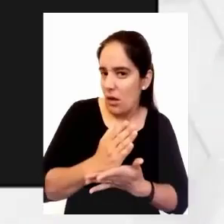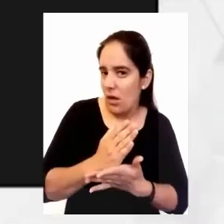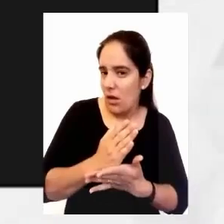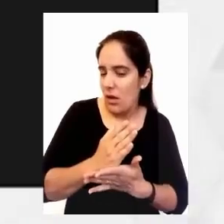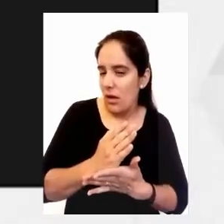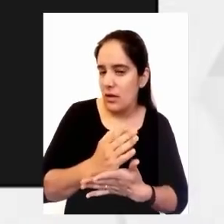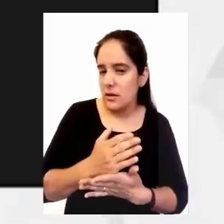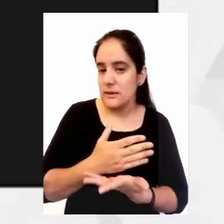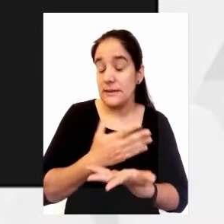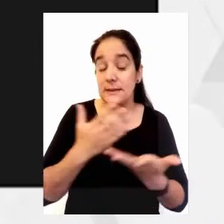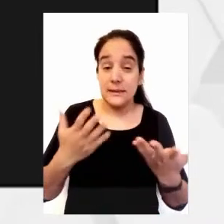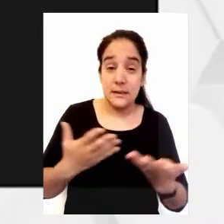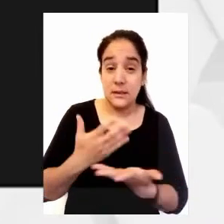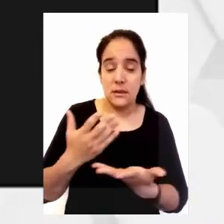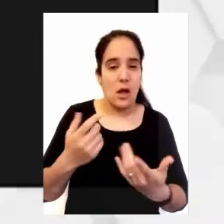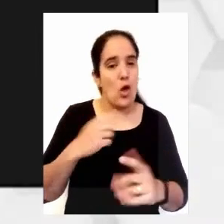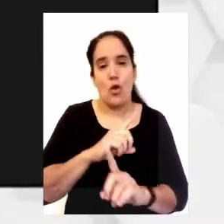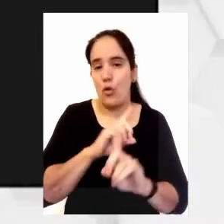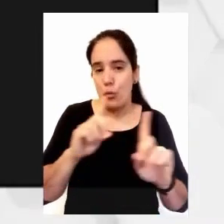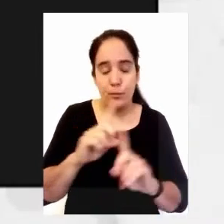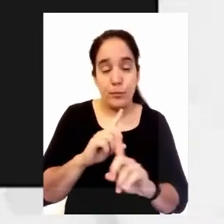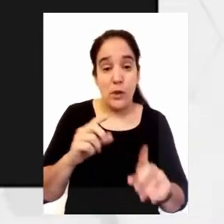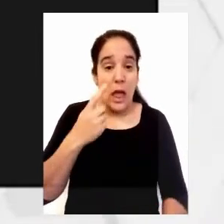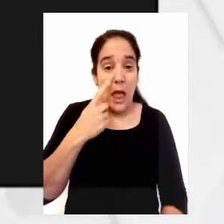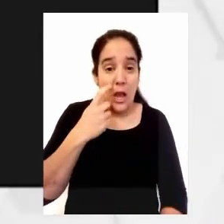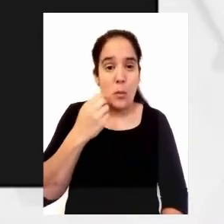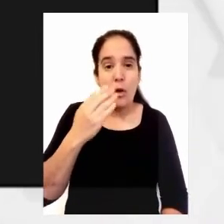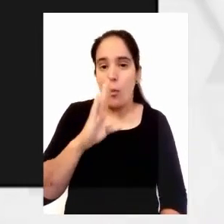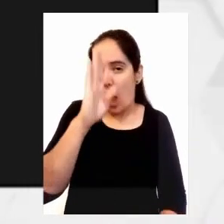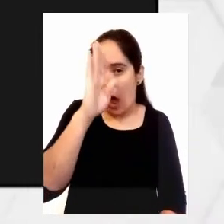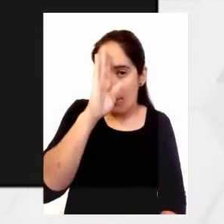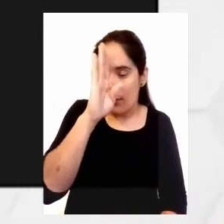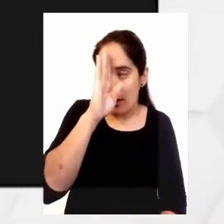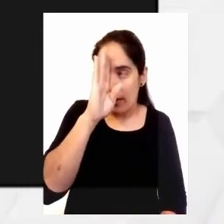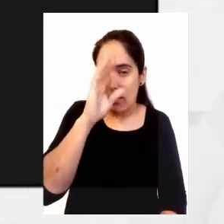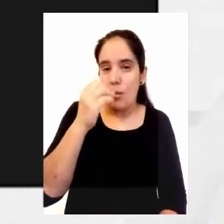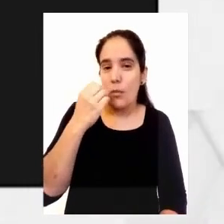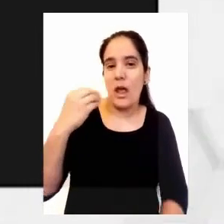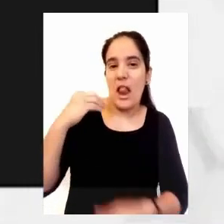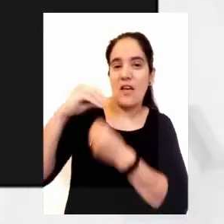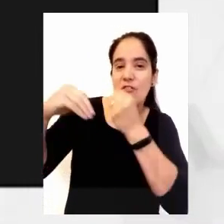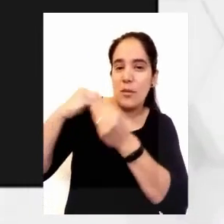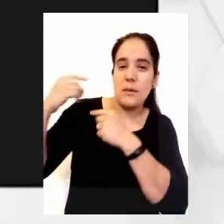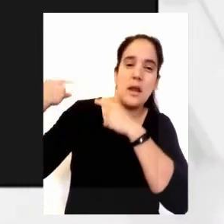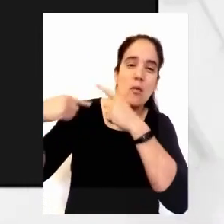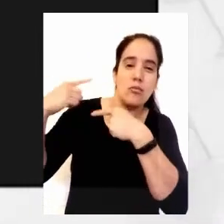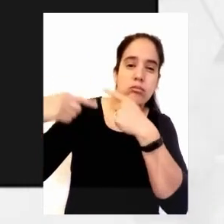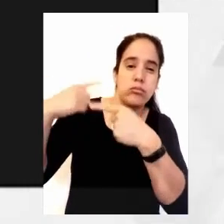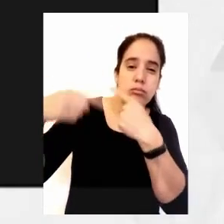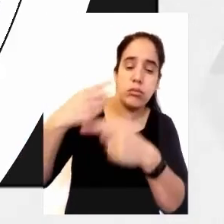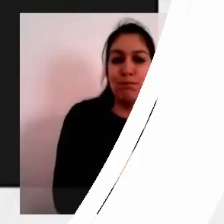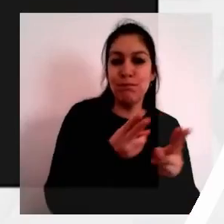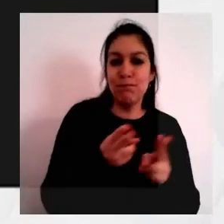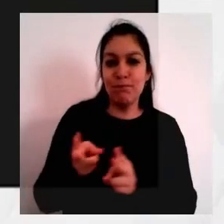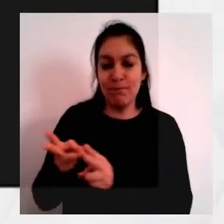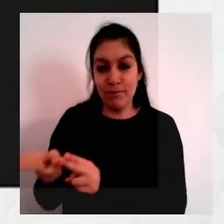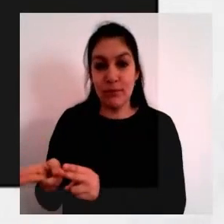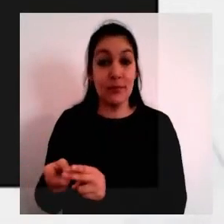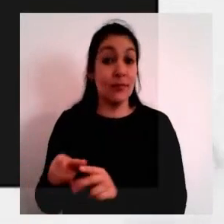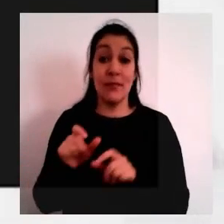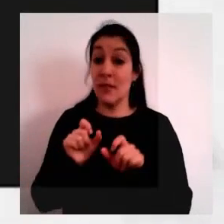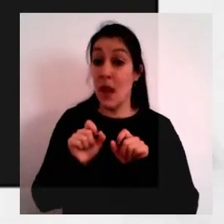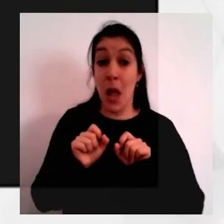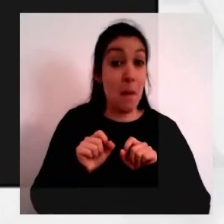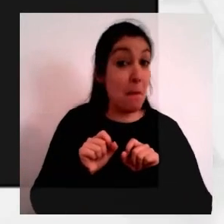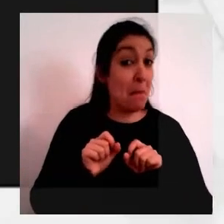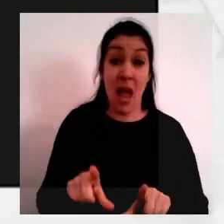crecido. Aprenden a ser violentos porque ven a alguien, a la familia o amigos, y ellos repiten. Está mal ejercer